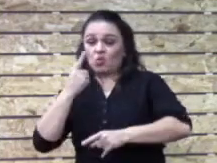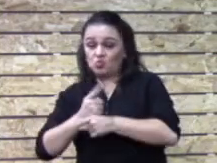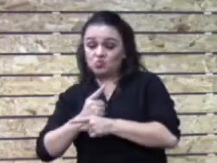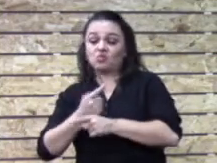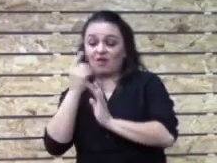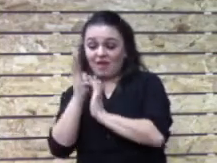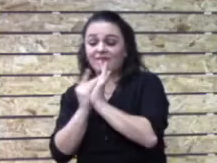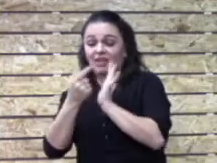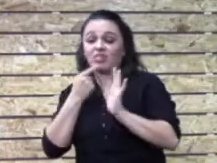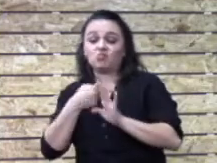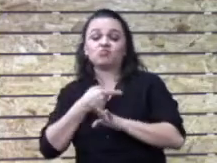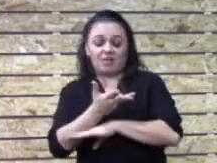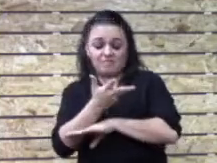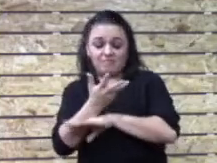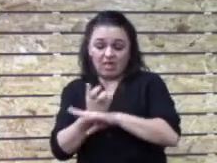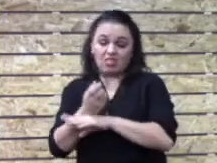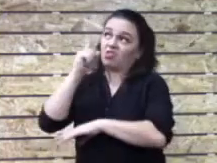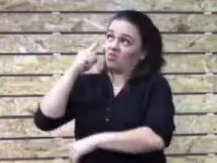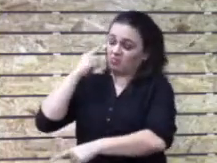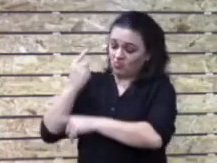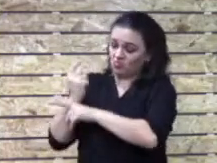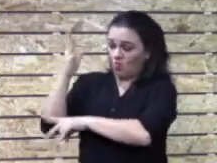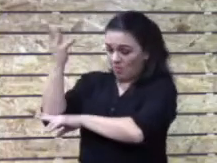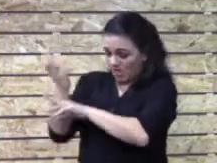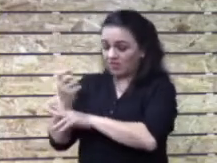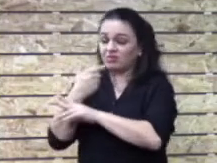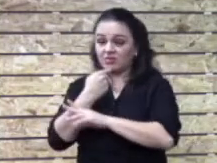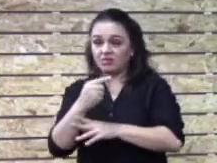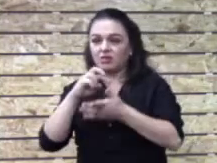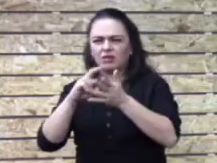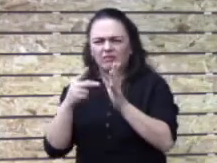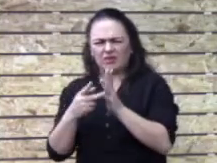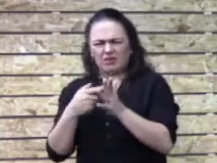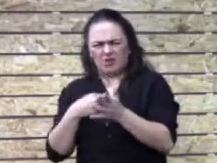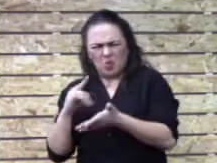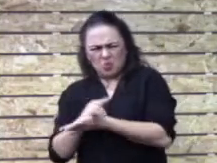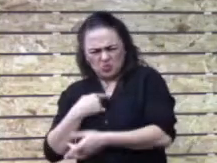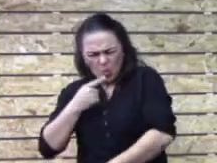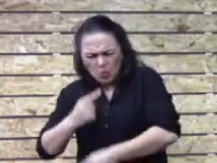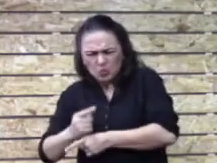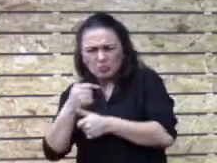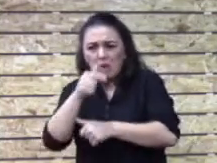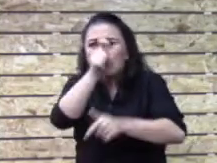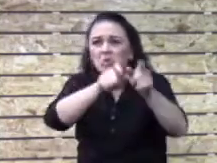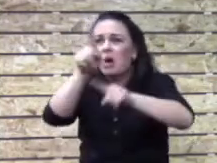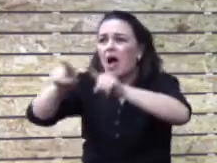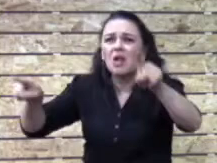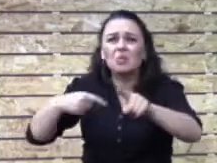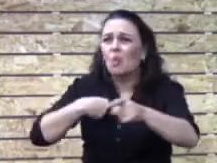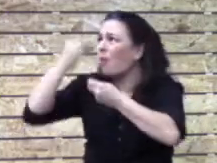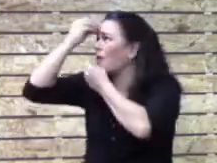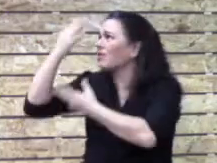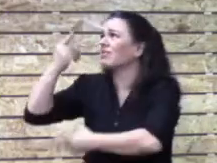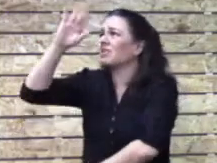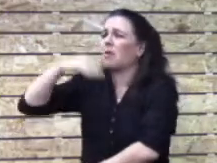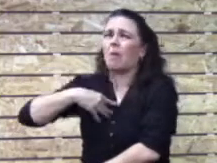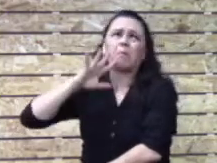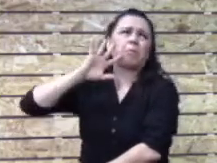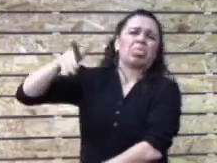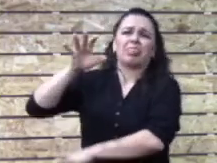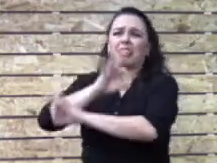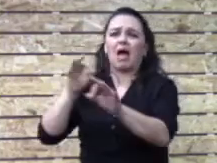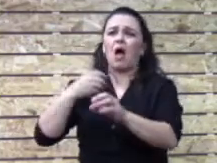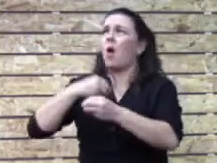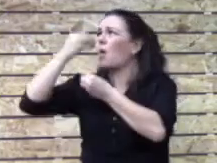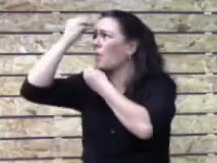uso supersticioso. Hay personas que ni siquiera quieren obedecer a Dios, ni siquiera quieren caminar con Dios, saben